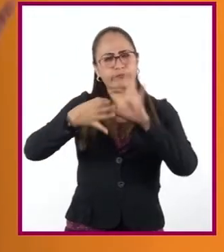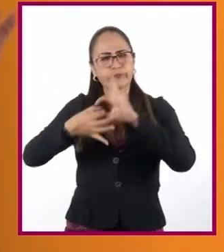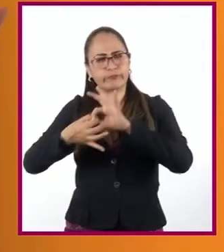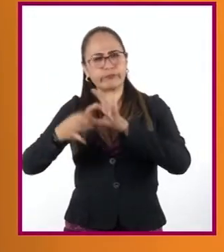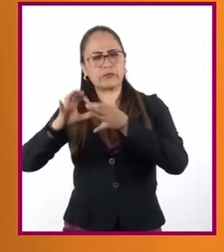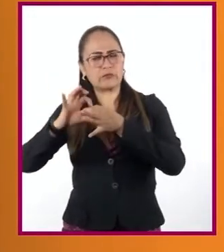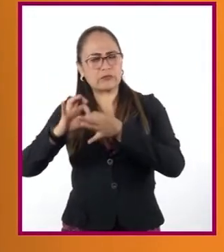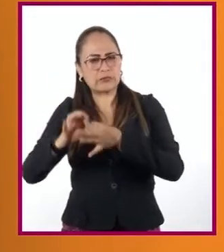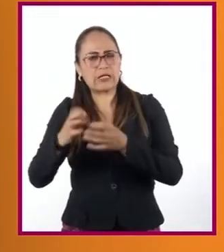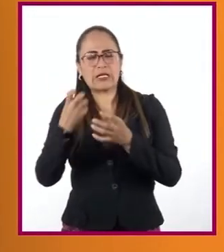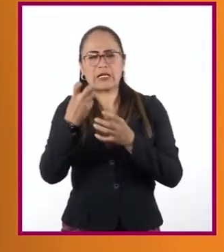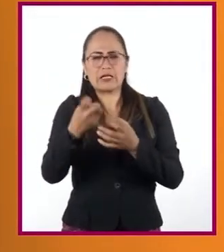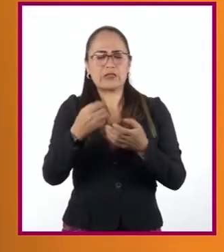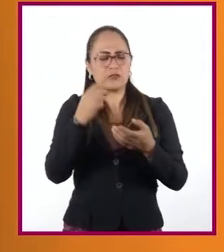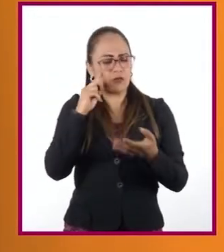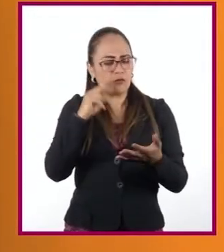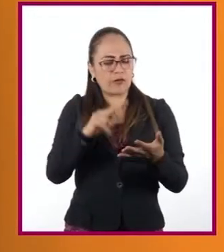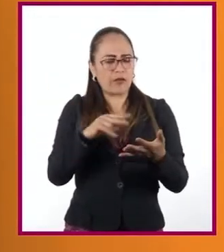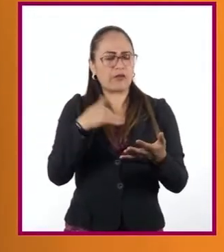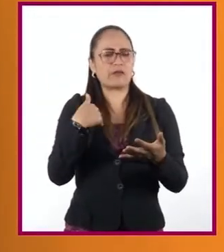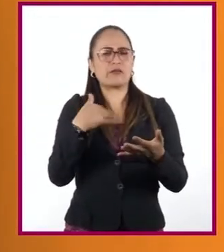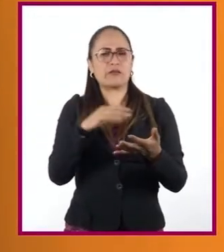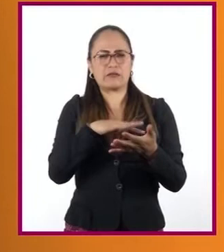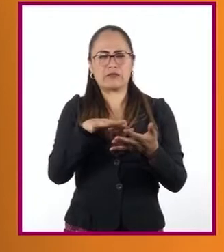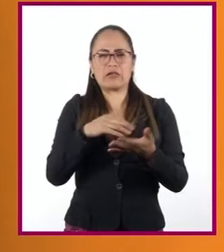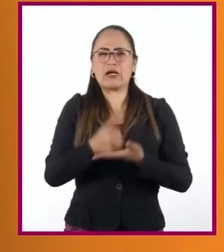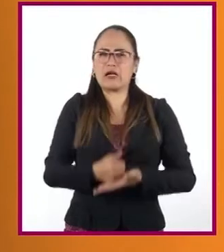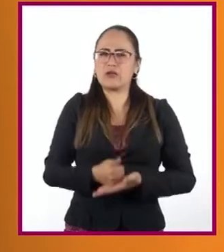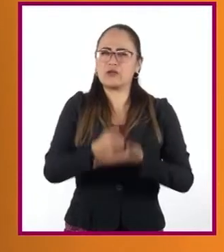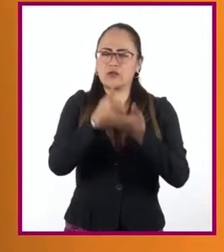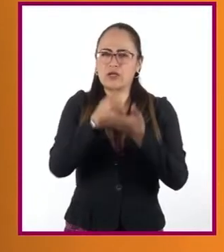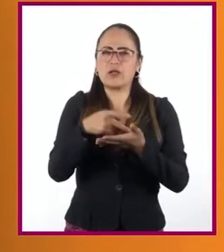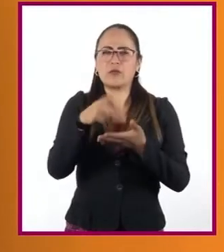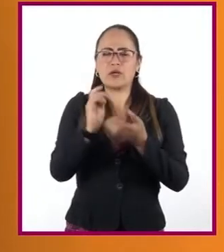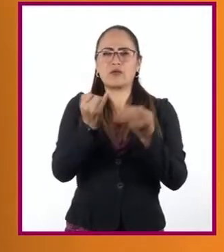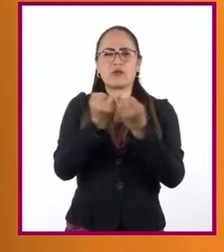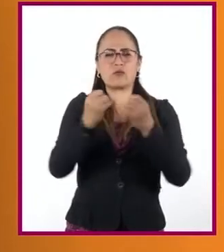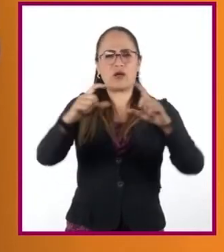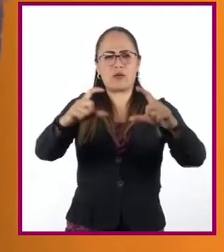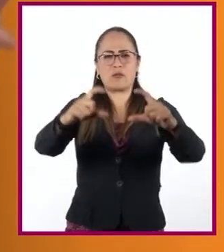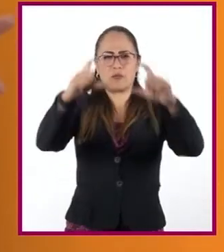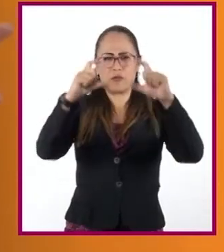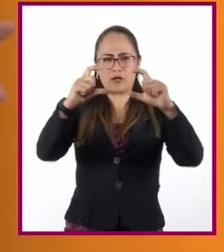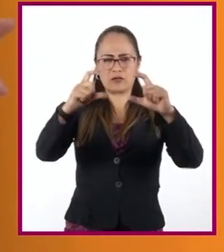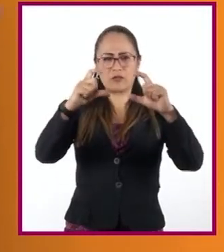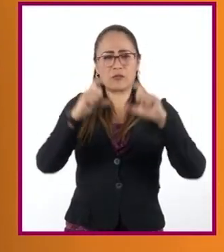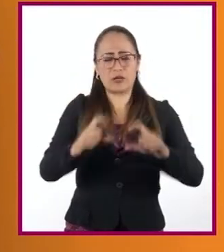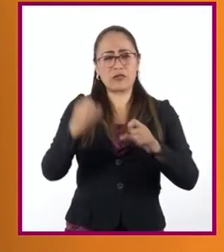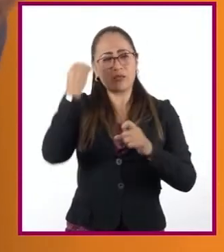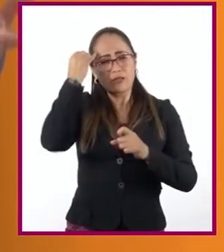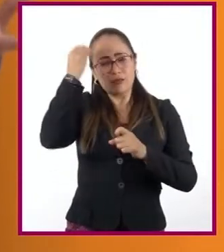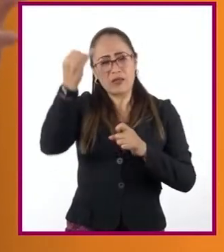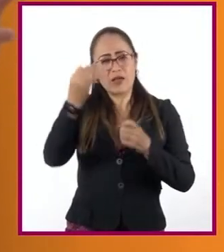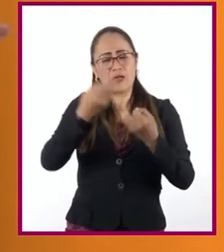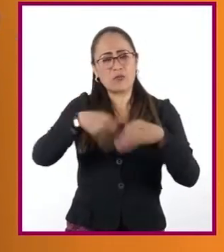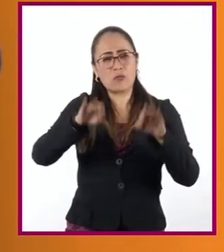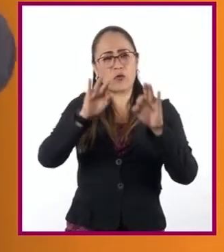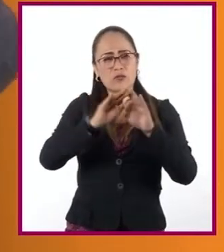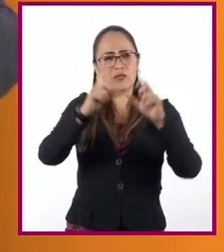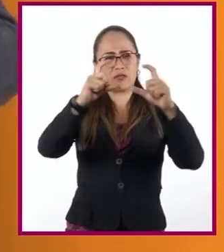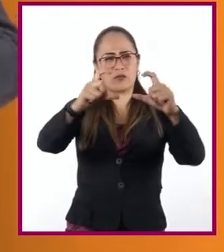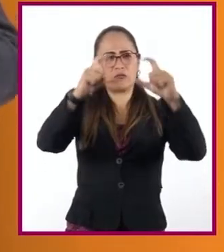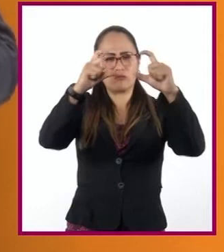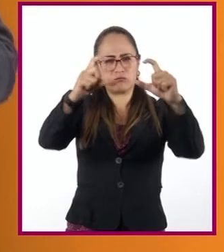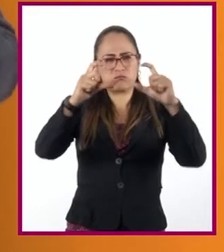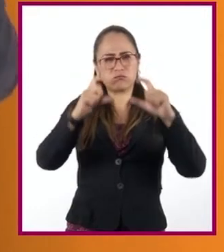ayudará muchísimo, pero también dentro de cada apartado planteen una idea principal para cada párrafo